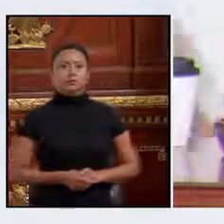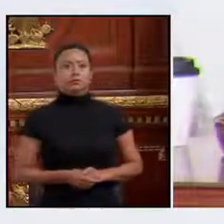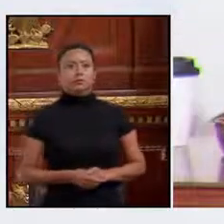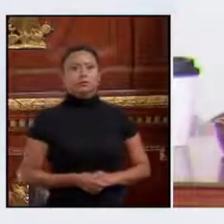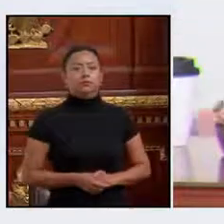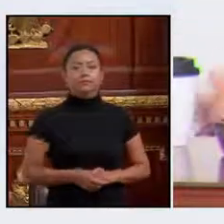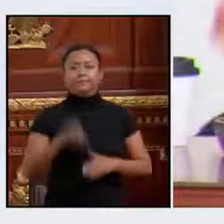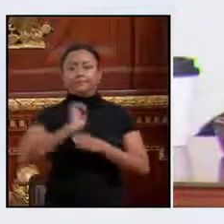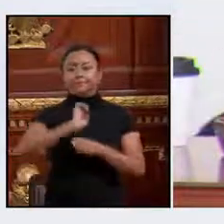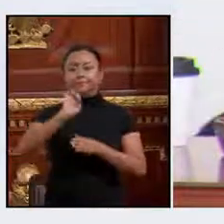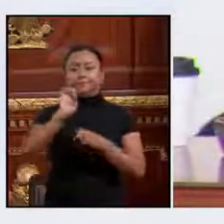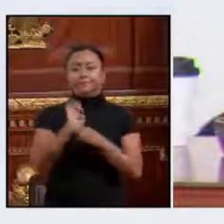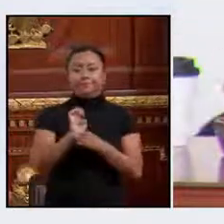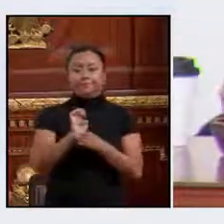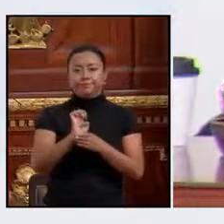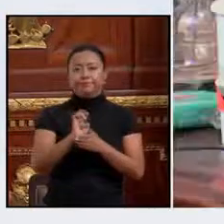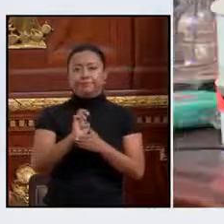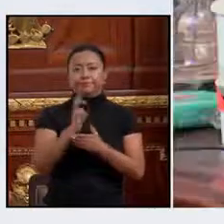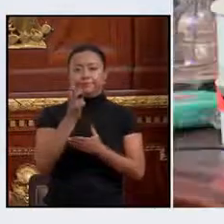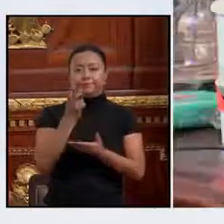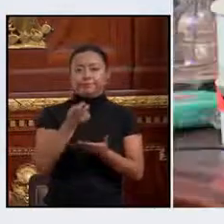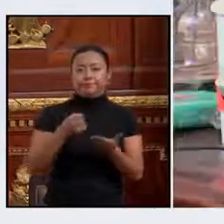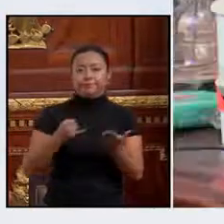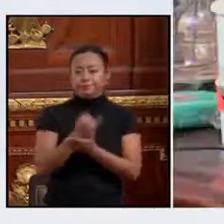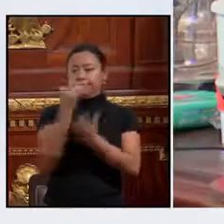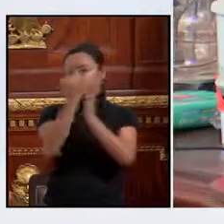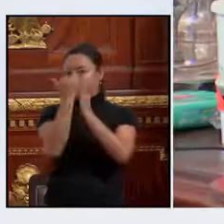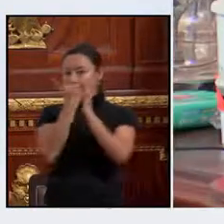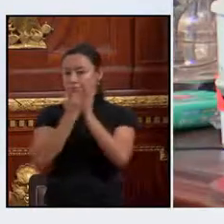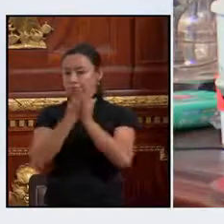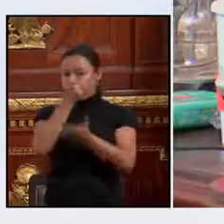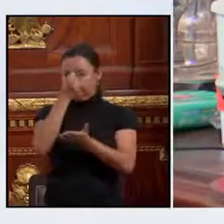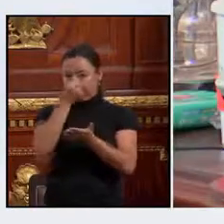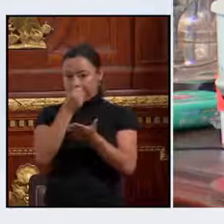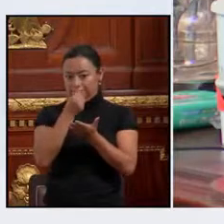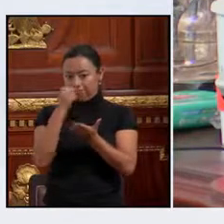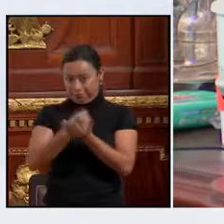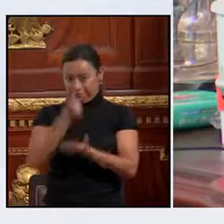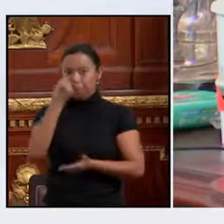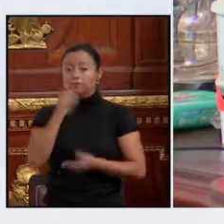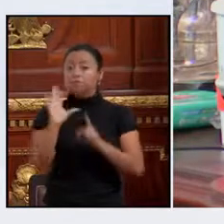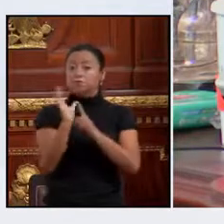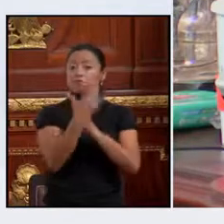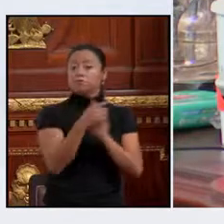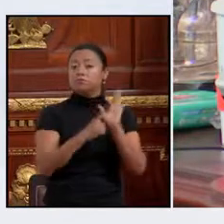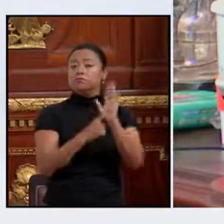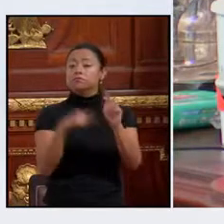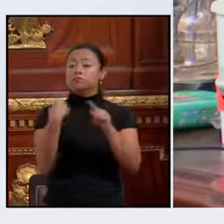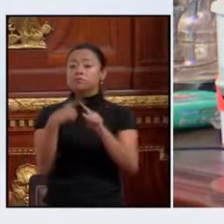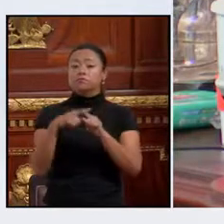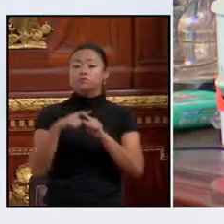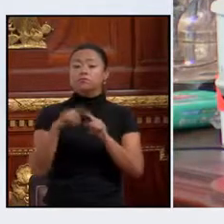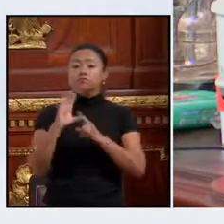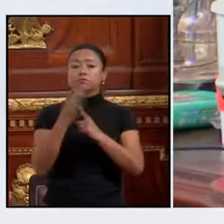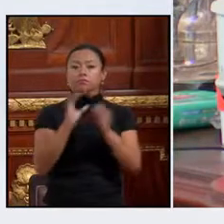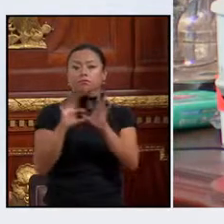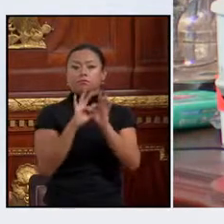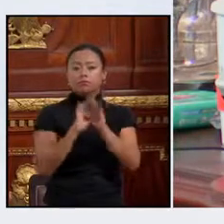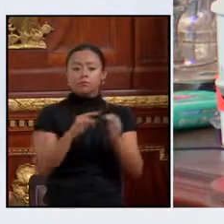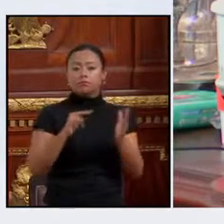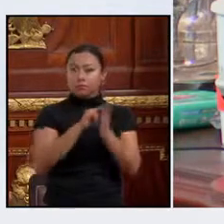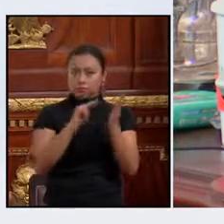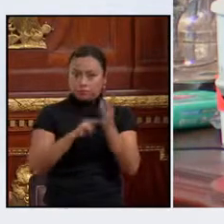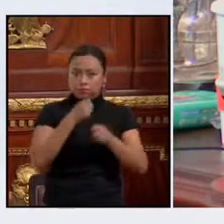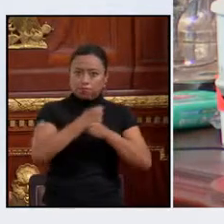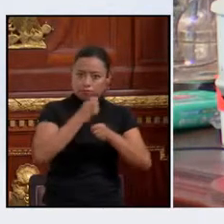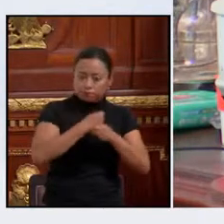En consecuencia, se aprueba el dictamen que presentaron las Comisiones Unidas de Normatividad, Estudios y Prácticas Parlamentarias y